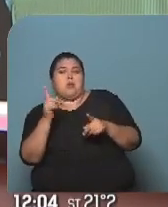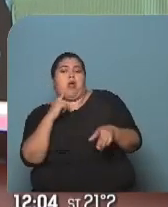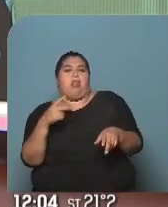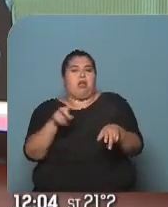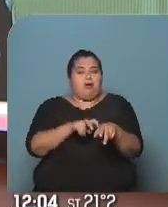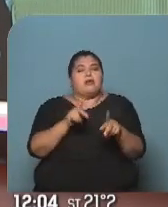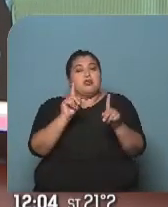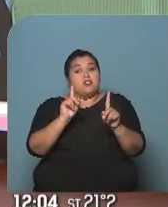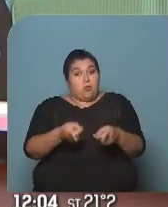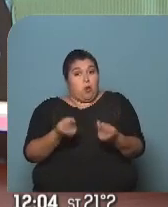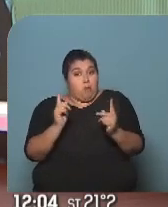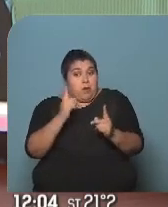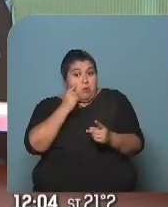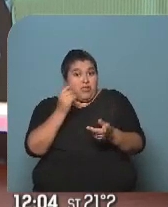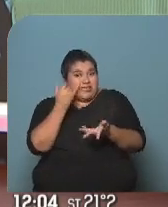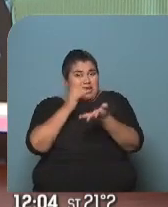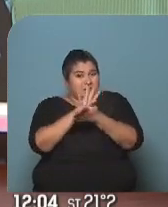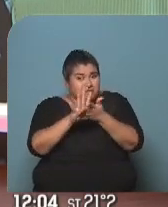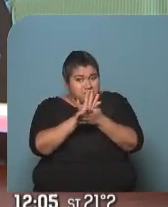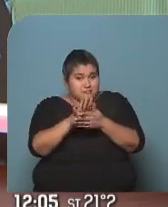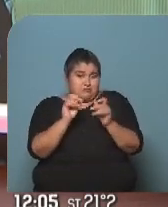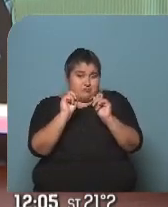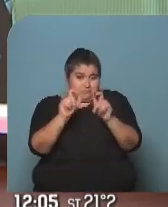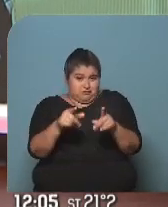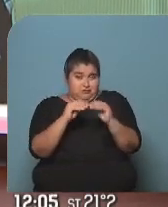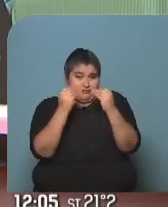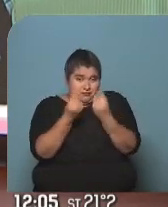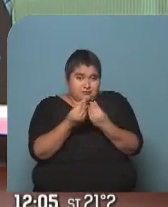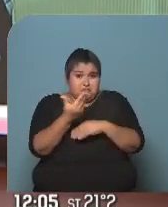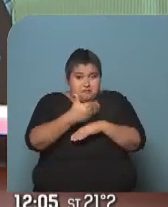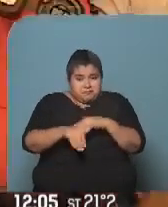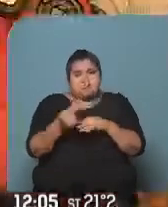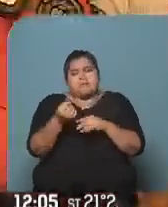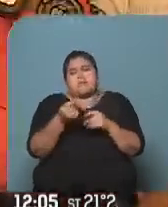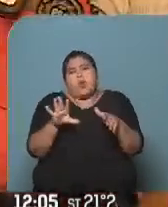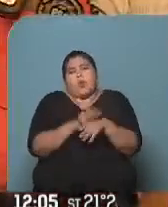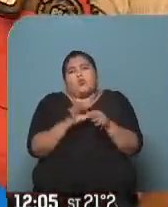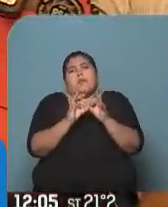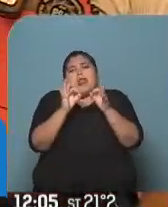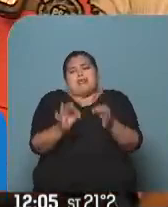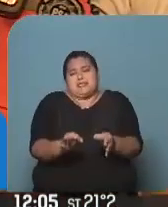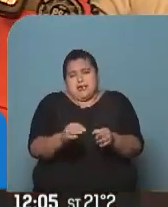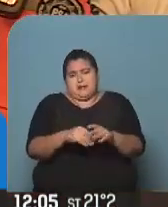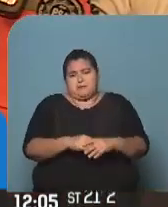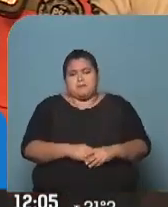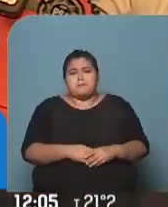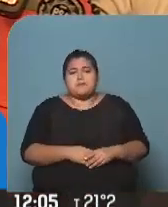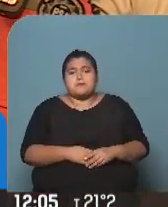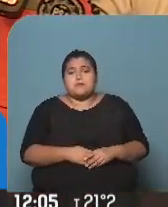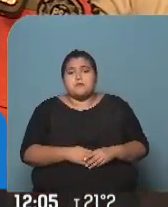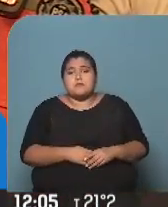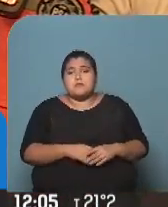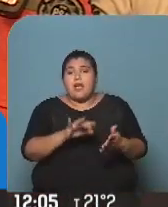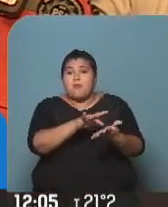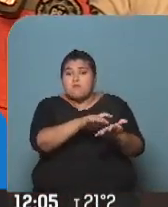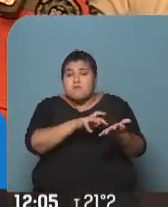del monto, se va a dar un ticket con el monto específico del destino del pasajero. Mira. Estas son las máquinas que están dentro